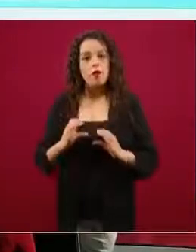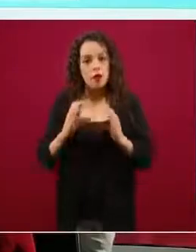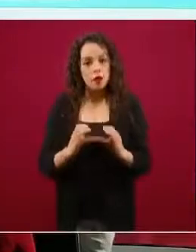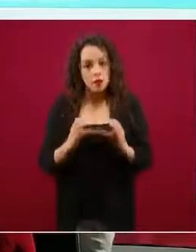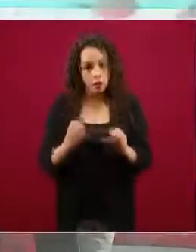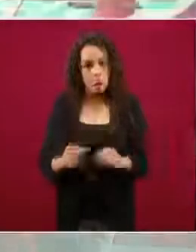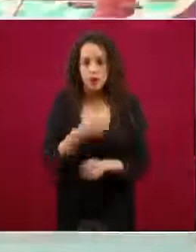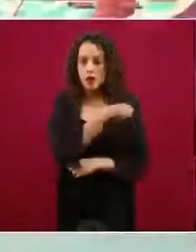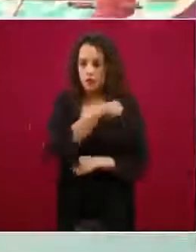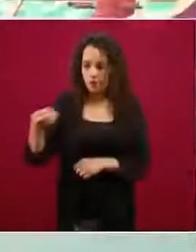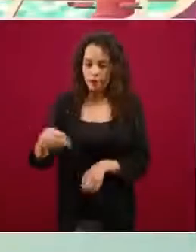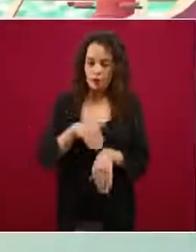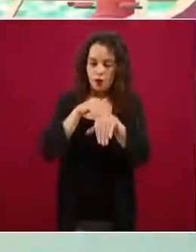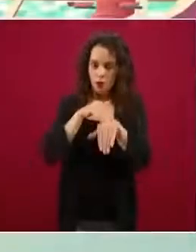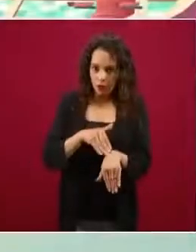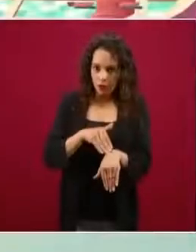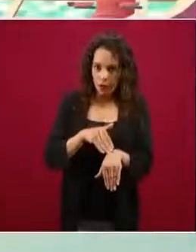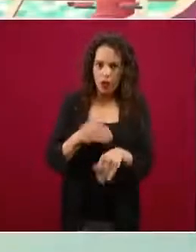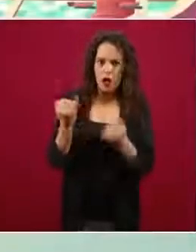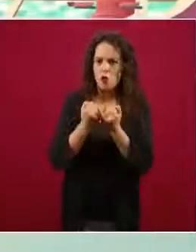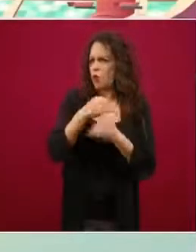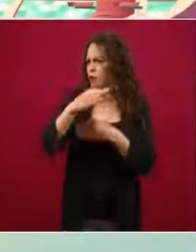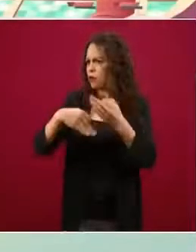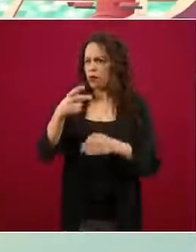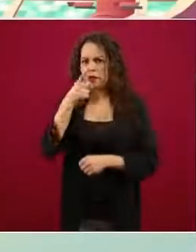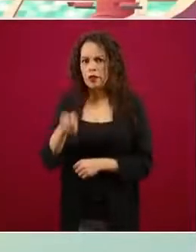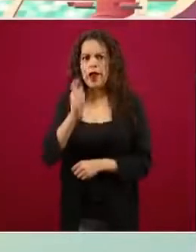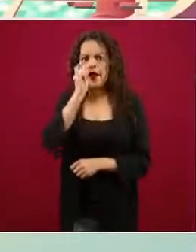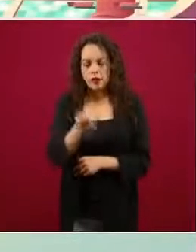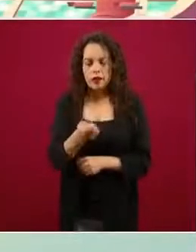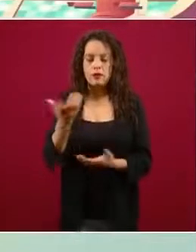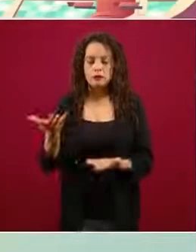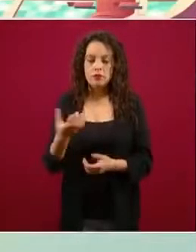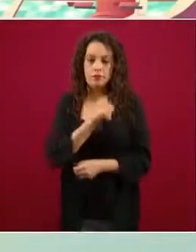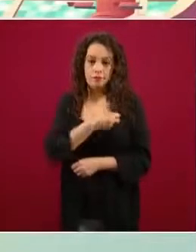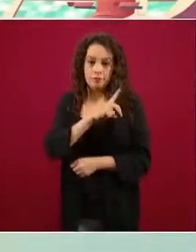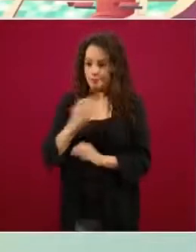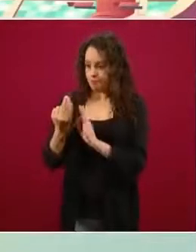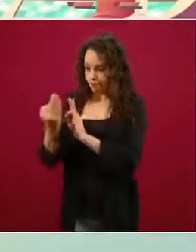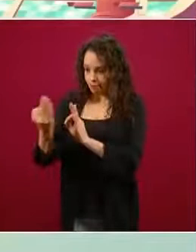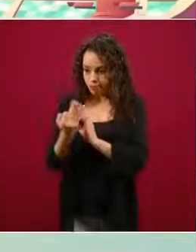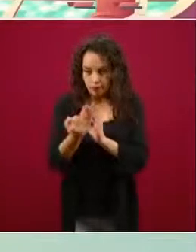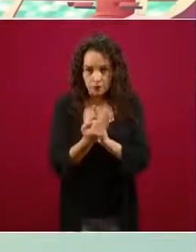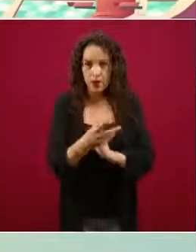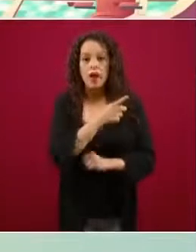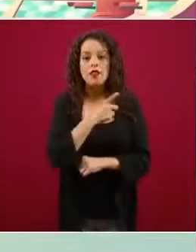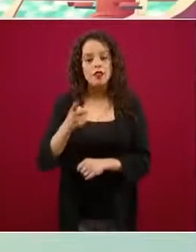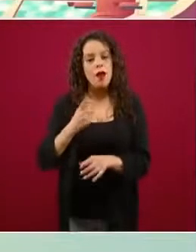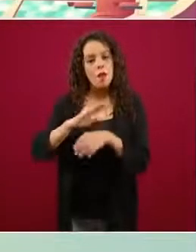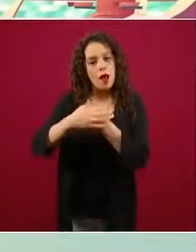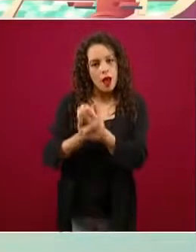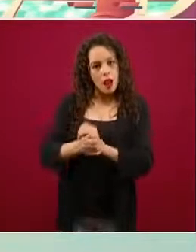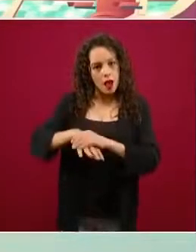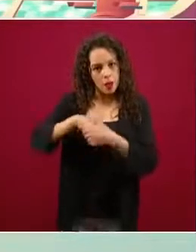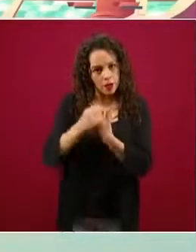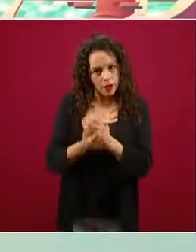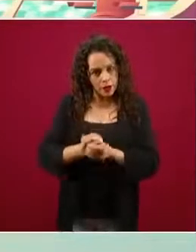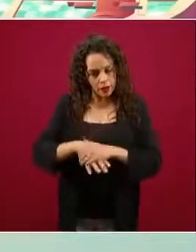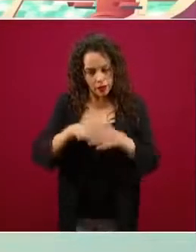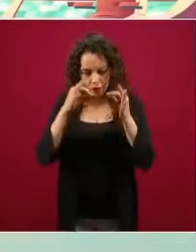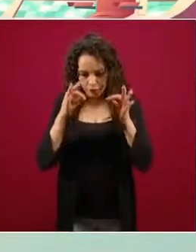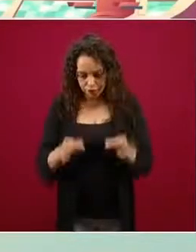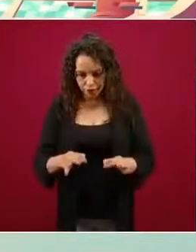todos, el lavado de manos, la sana distancia, y a veces para ellos es complejo adecuarse a estas